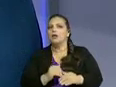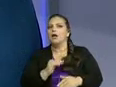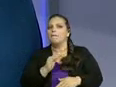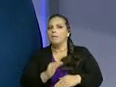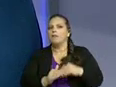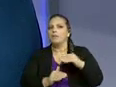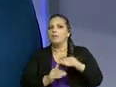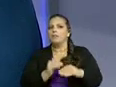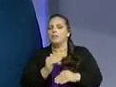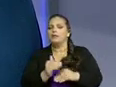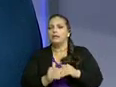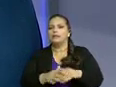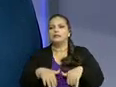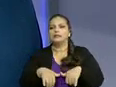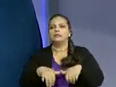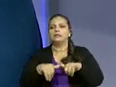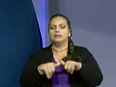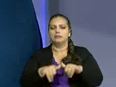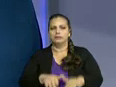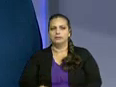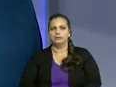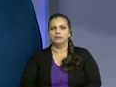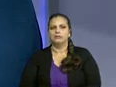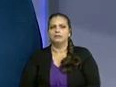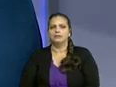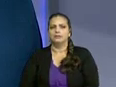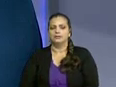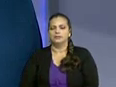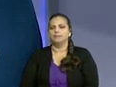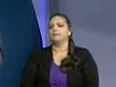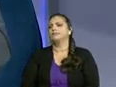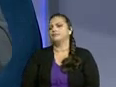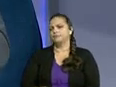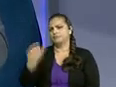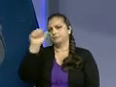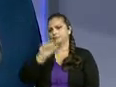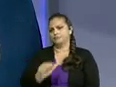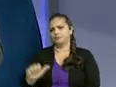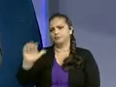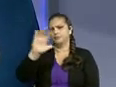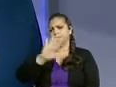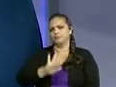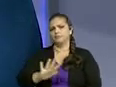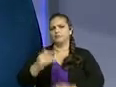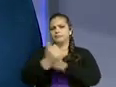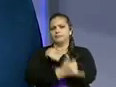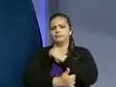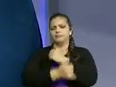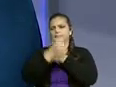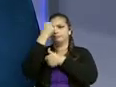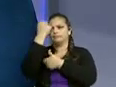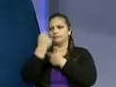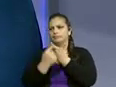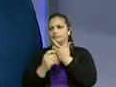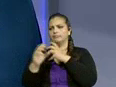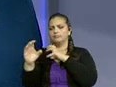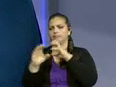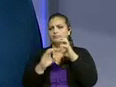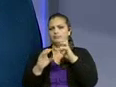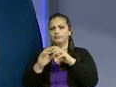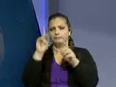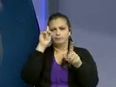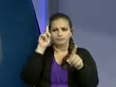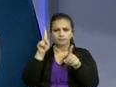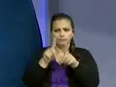mercado internacional que significa Asia-Pacífico, estoy seguro, va a generar un importante impulso a las exportaciones